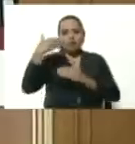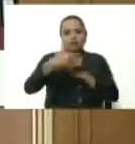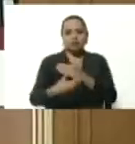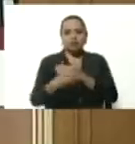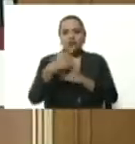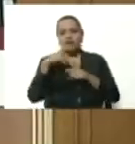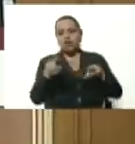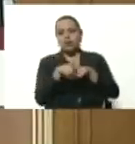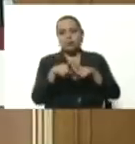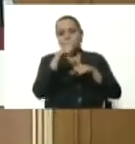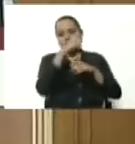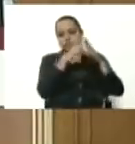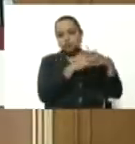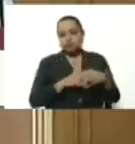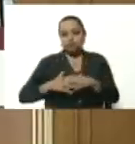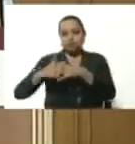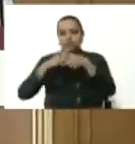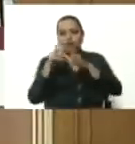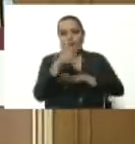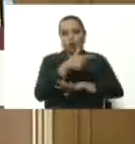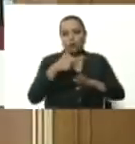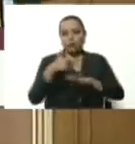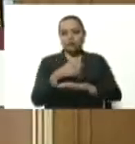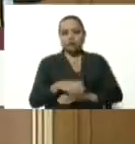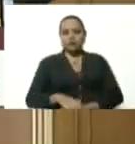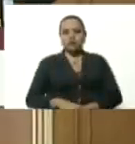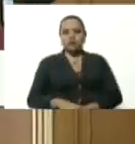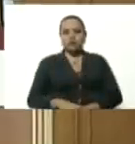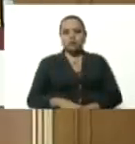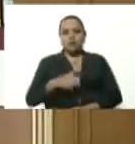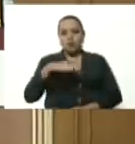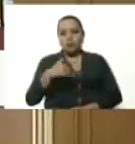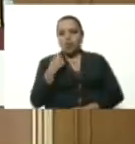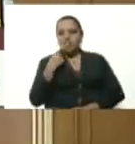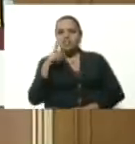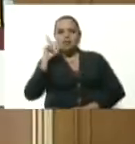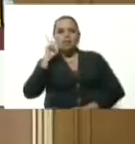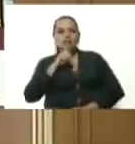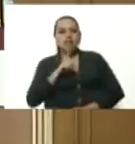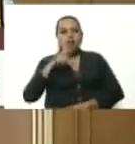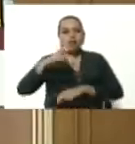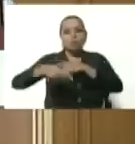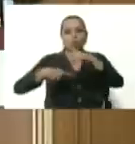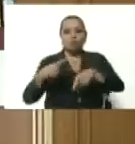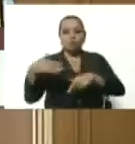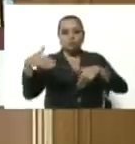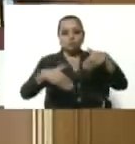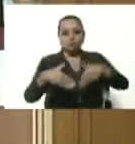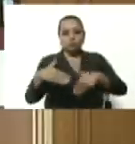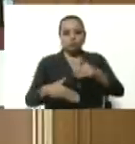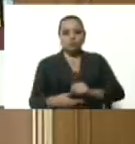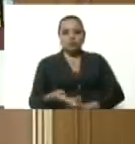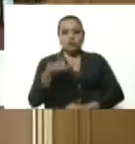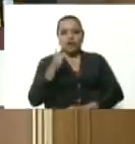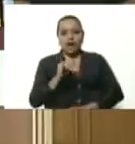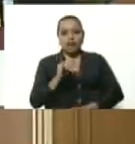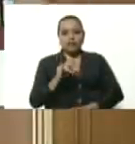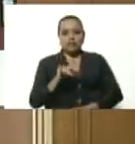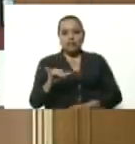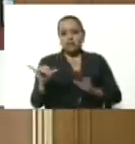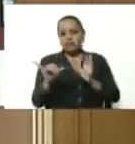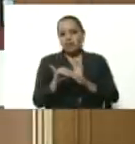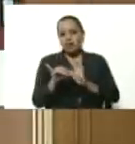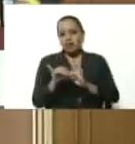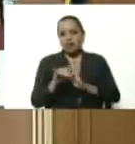Norteamericano, el gobierno de los Estados Unidos, para descalificar el proceso electoral que está ya